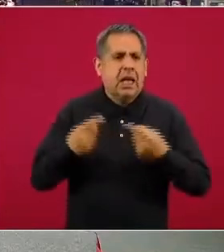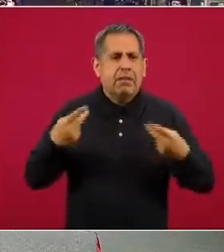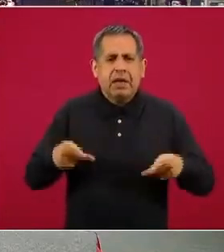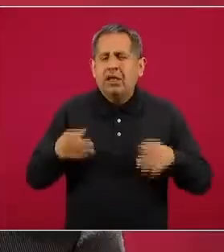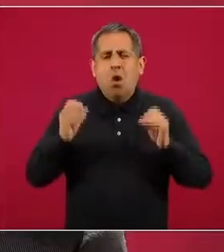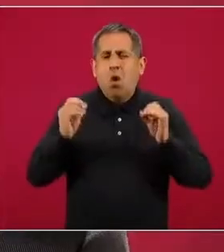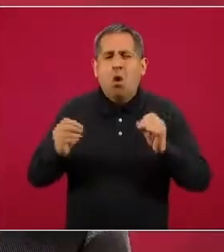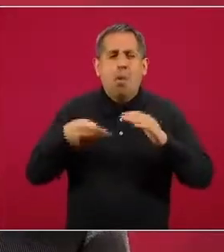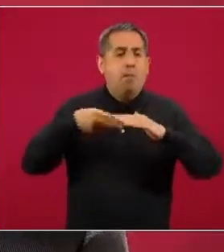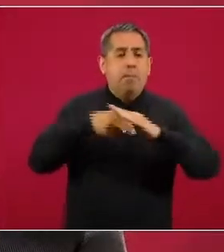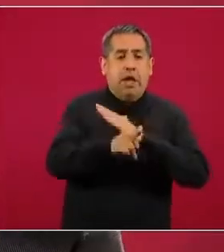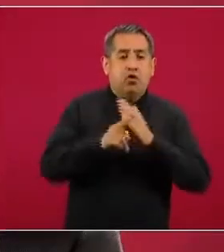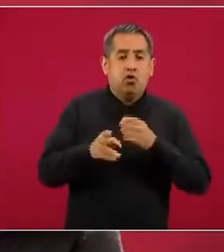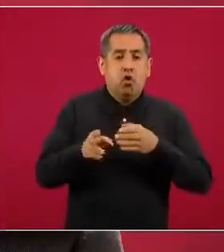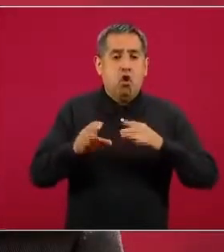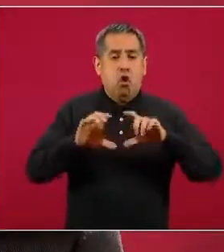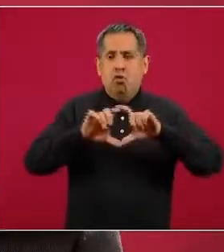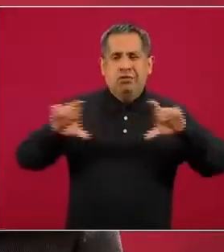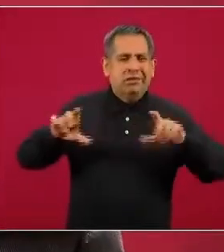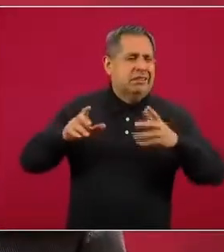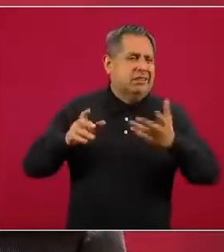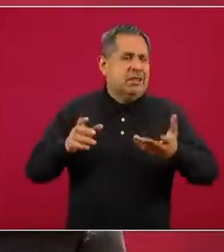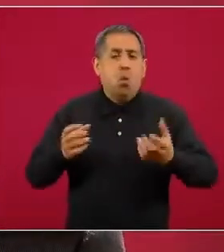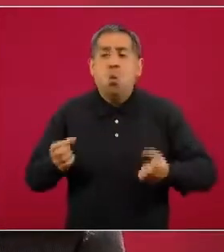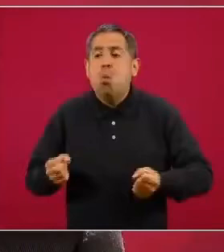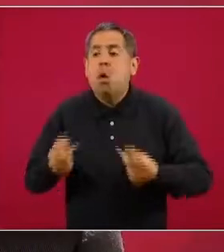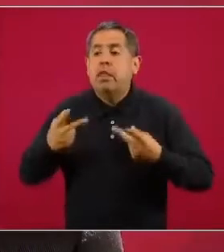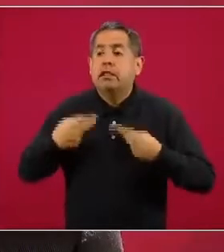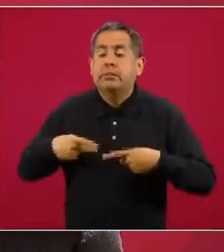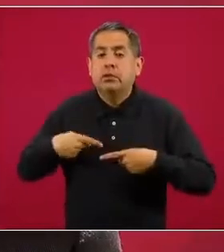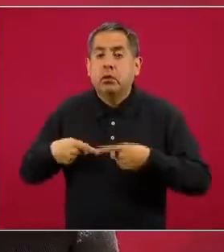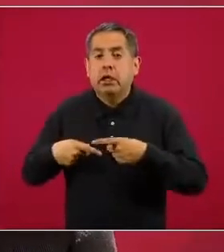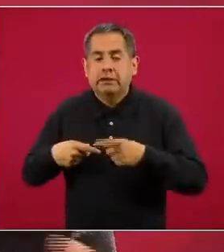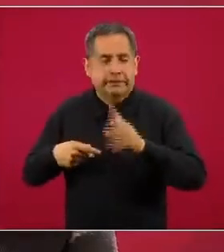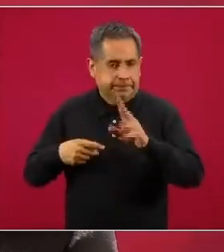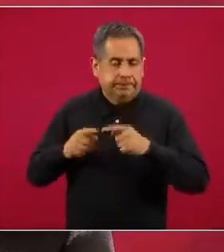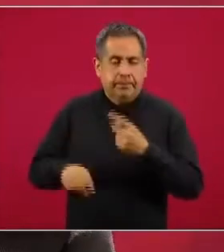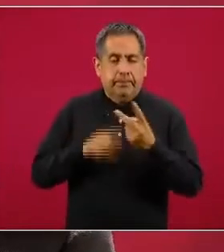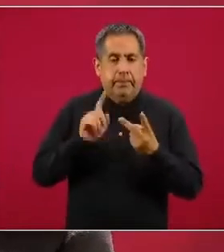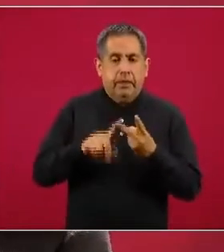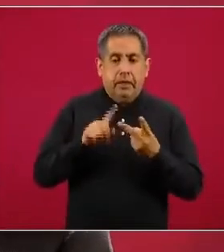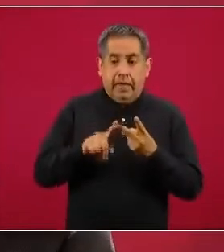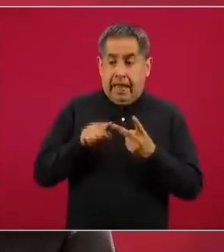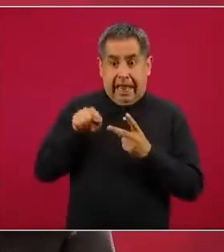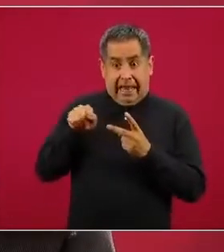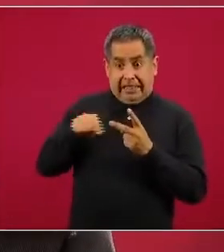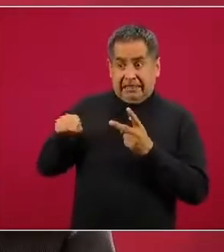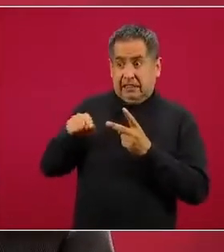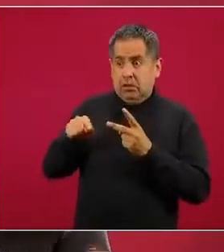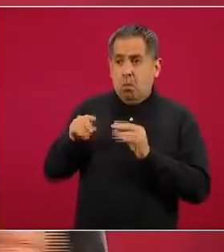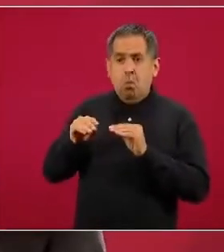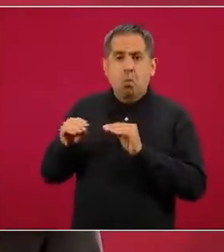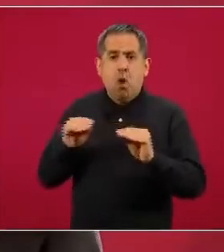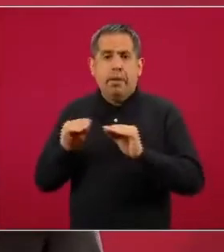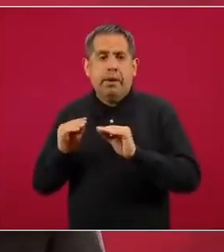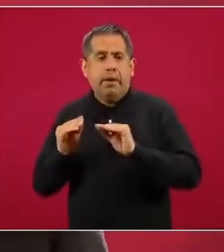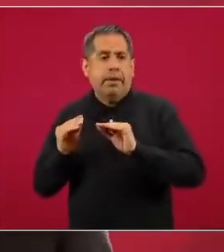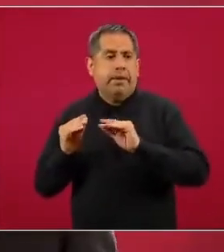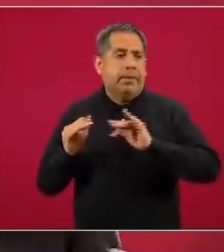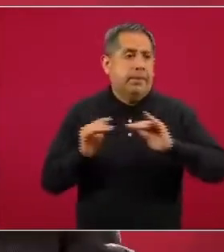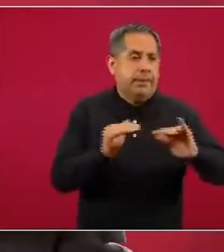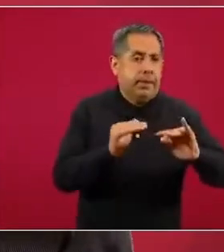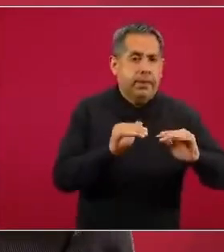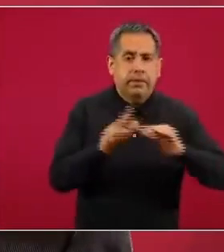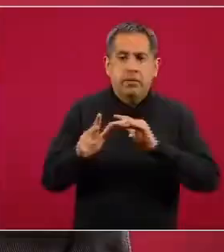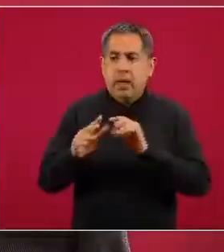del metro, etcétera. El número de personas. Y el segundo es la movilidad que tengan esas personas, donde las personas se mueven